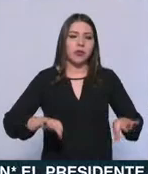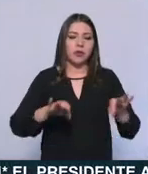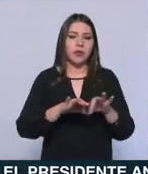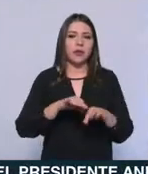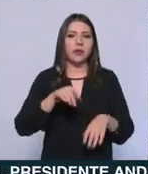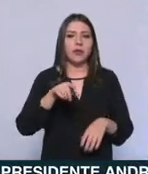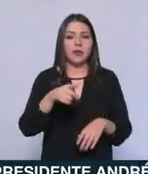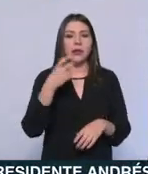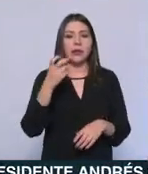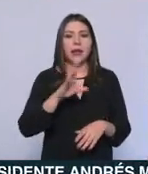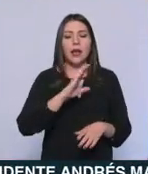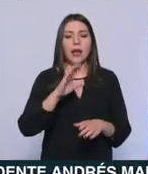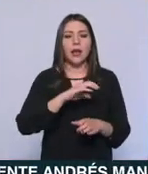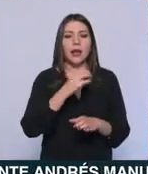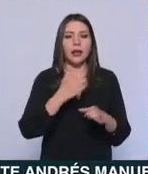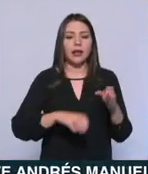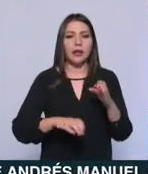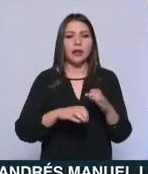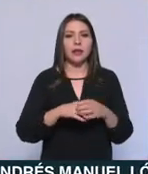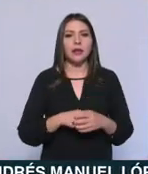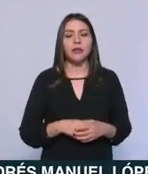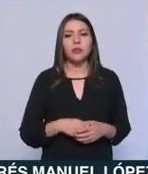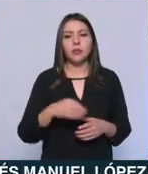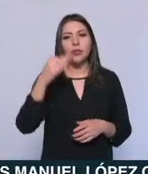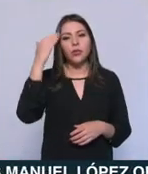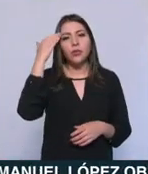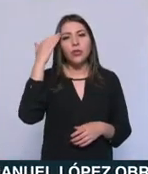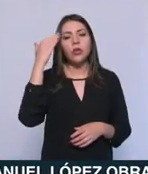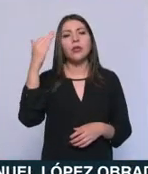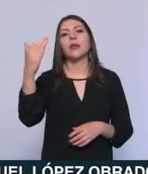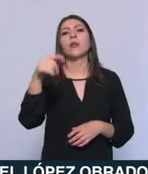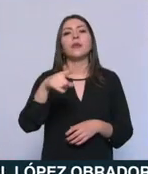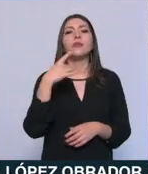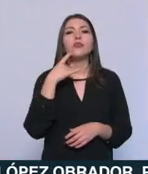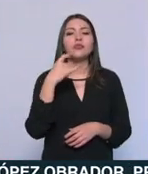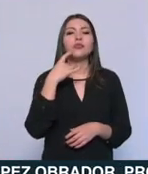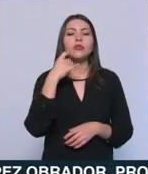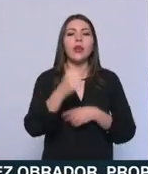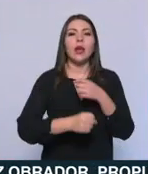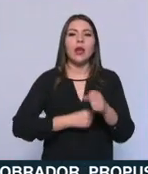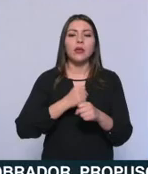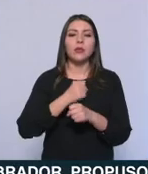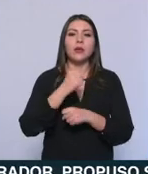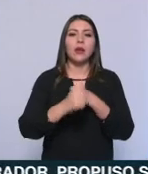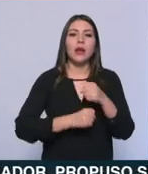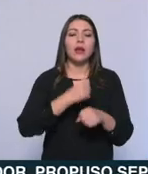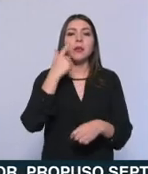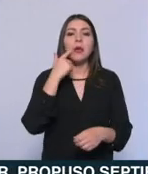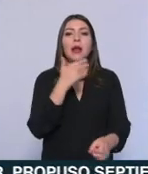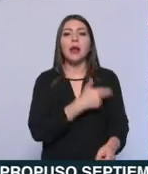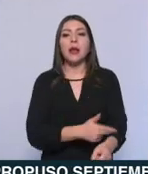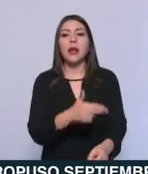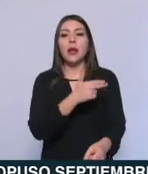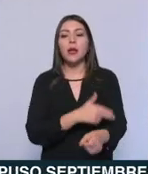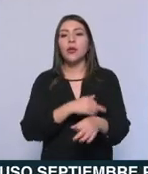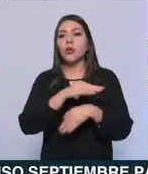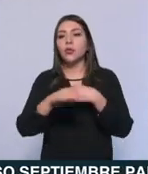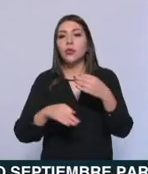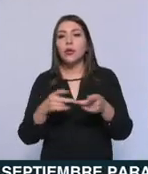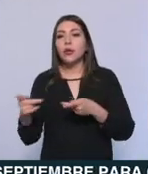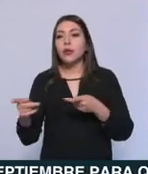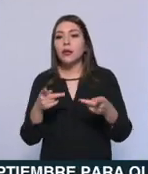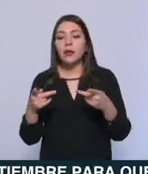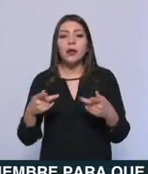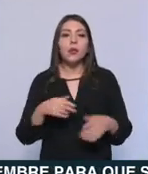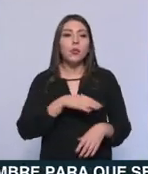la culminación de muchos años de esfuerzo, desde conseguir el terreno entre todos y con el Instituto